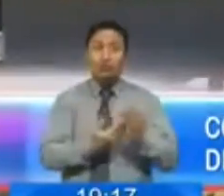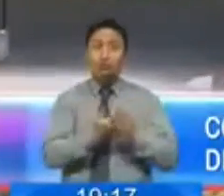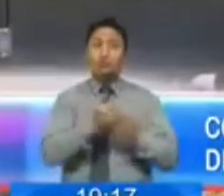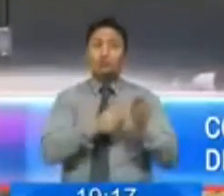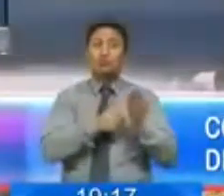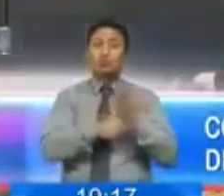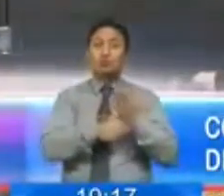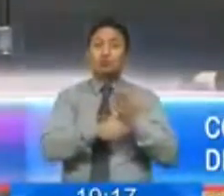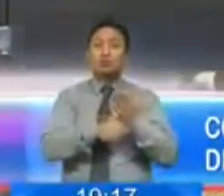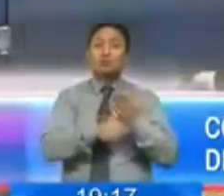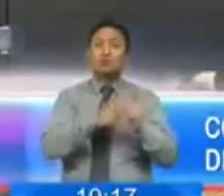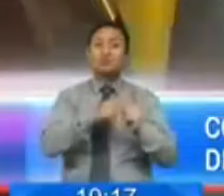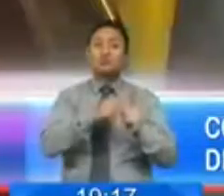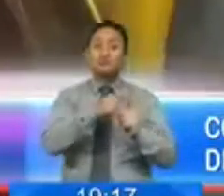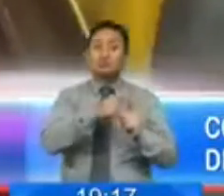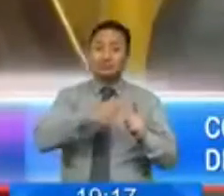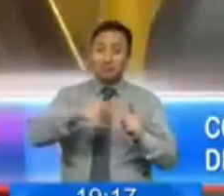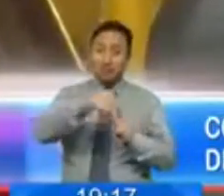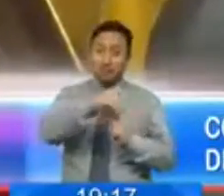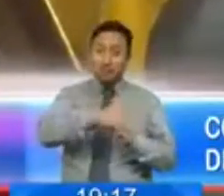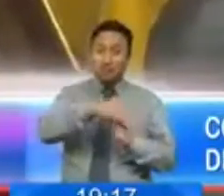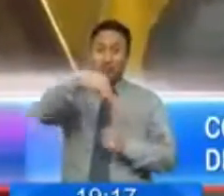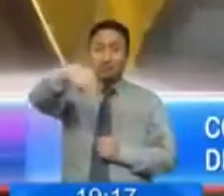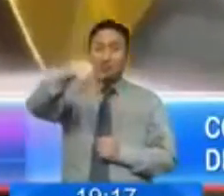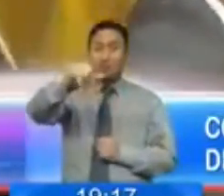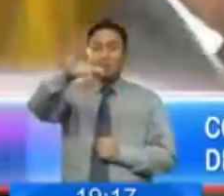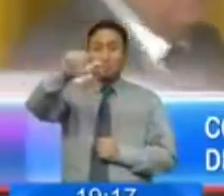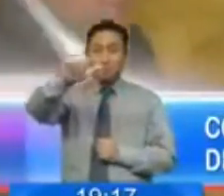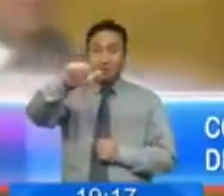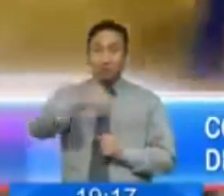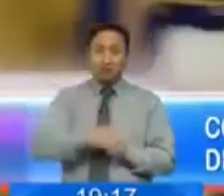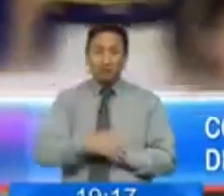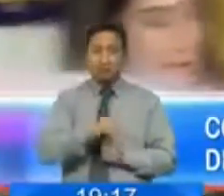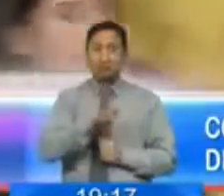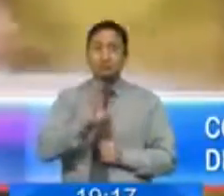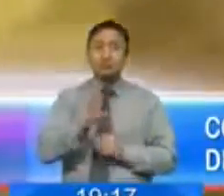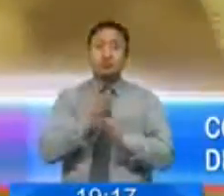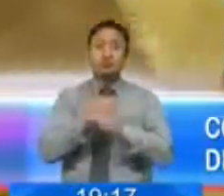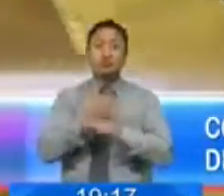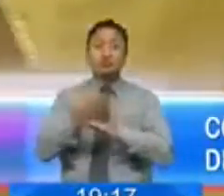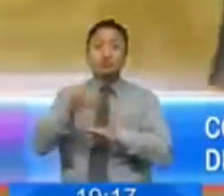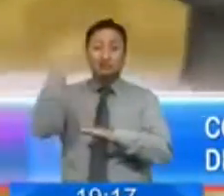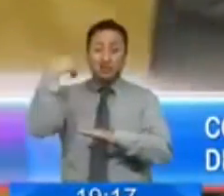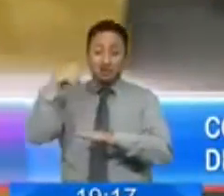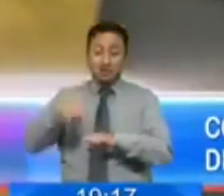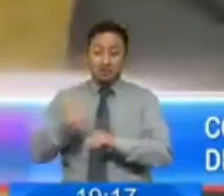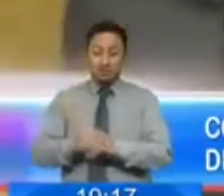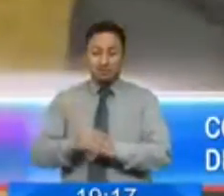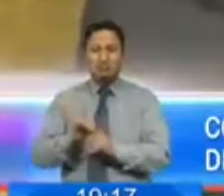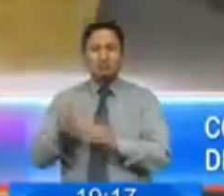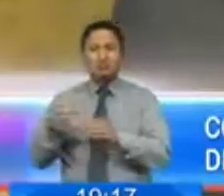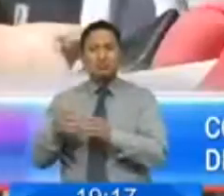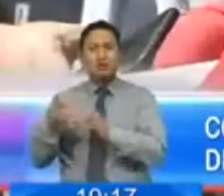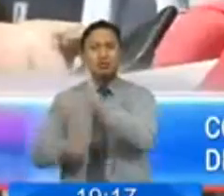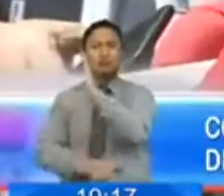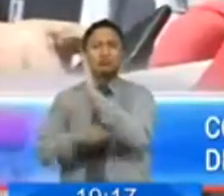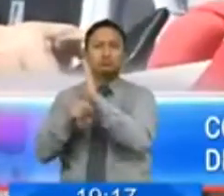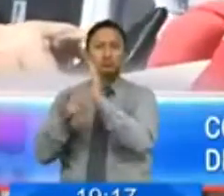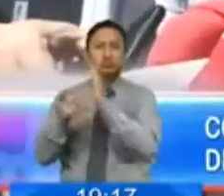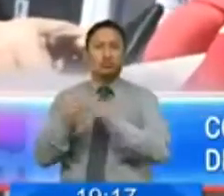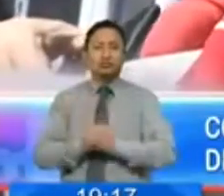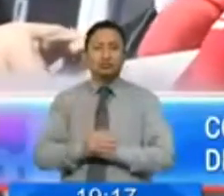nuevo ministro de esta cartera de Estado, Marcelo Mata. Señalan que las funciones que ha desempeñado son en el sector petrolero.